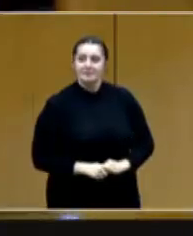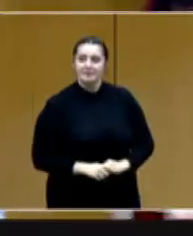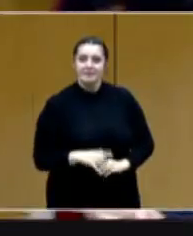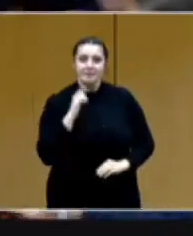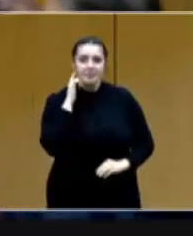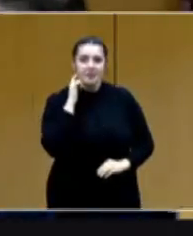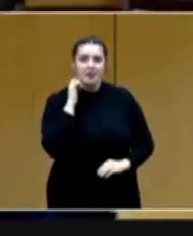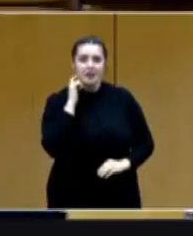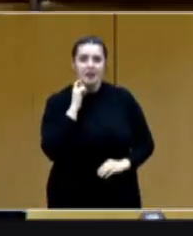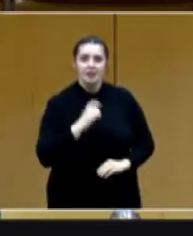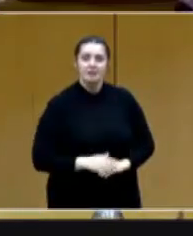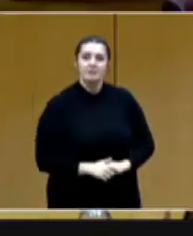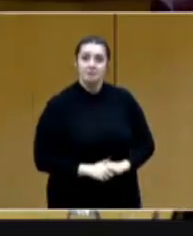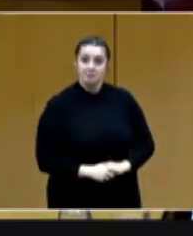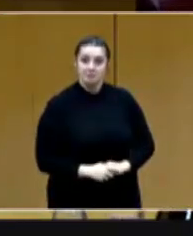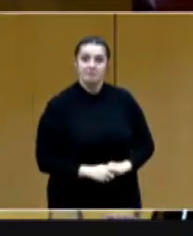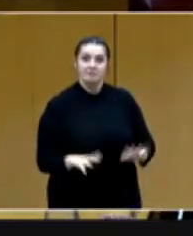Muchas gracias